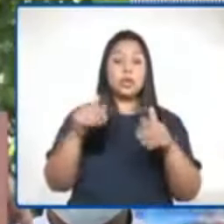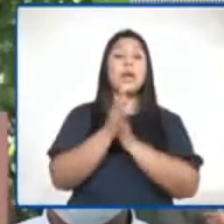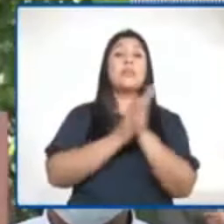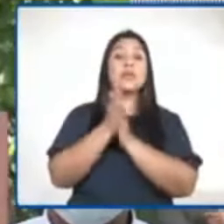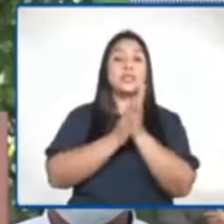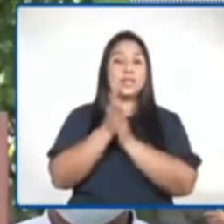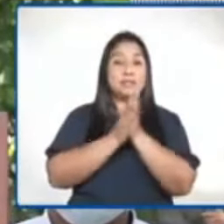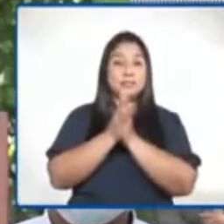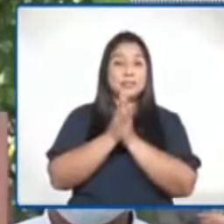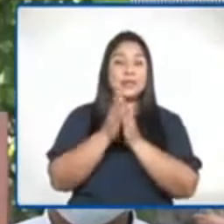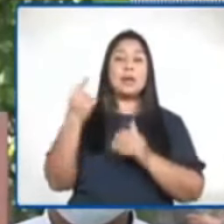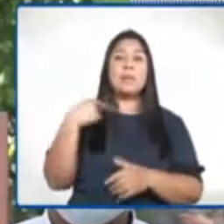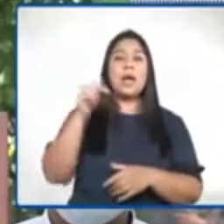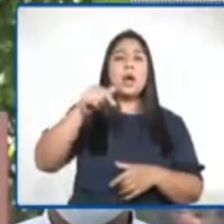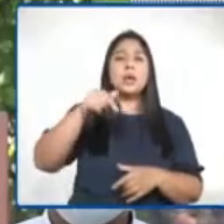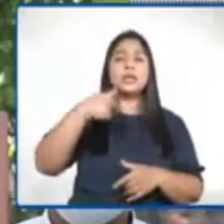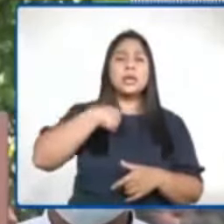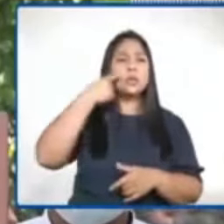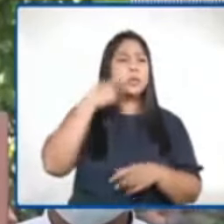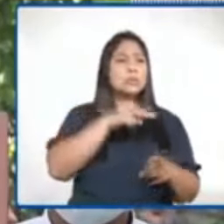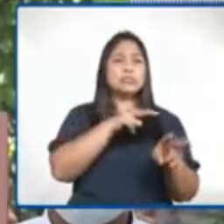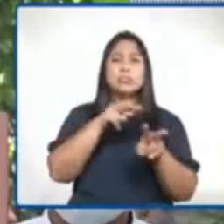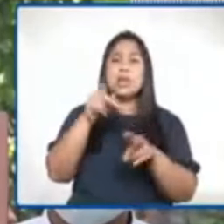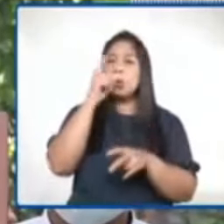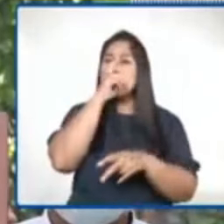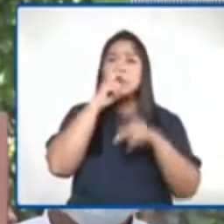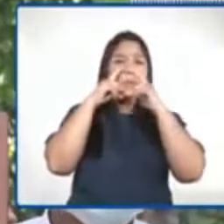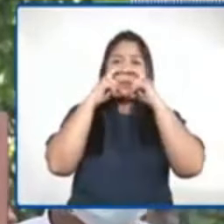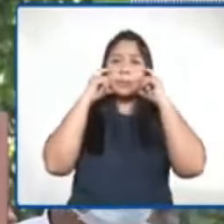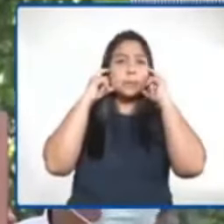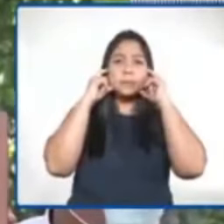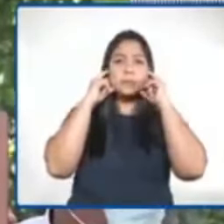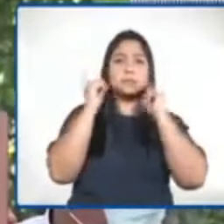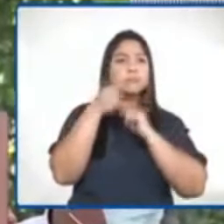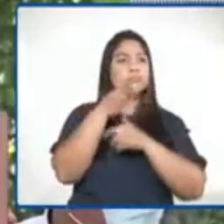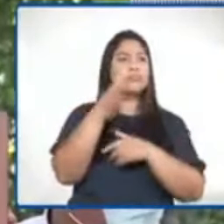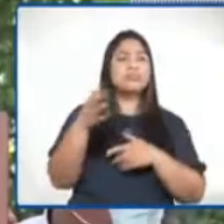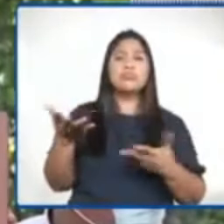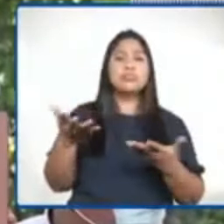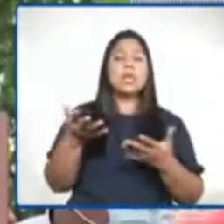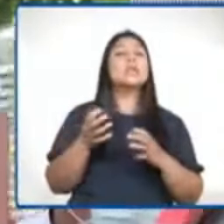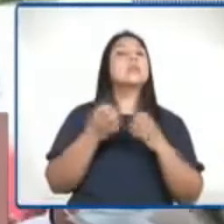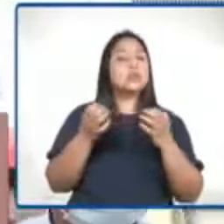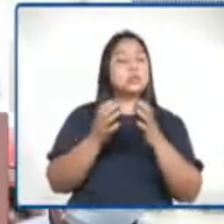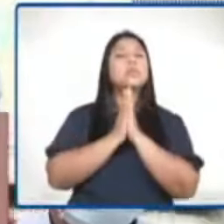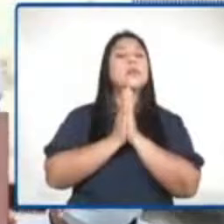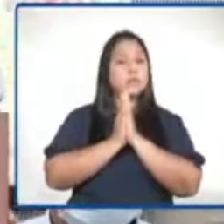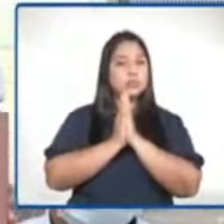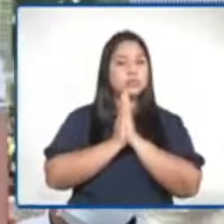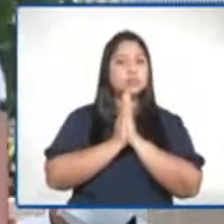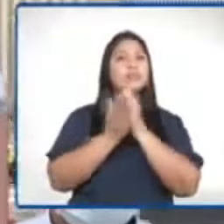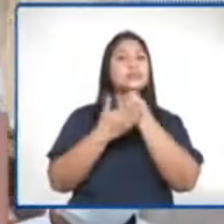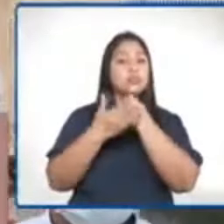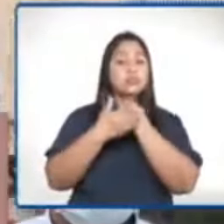momento porque ahorita que me bajé vi que mucha gente no usa mascarilla. Yo creo que vale la pena pedirle a todo el mundo que la